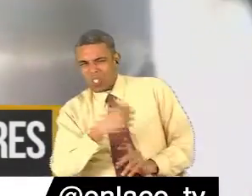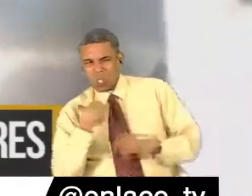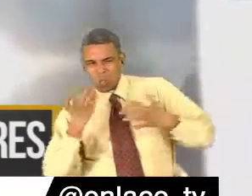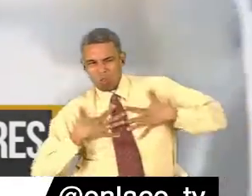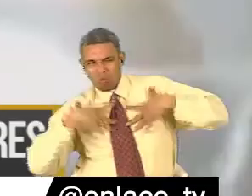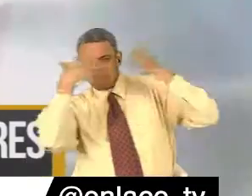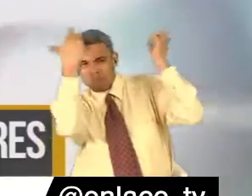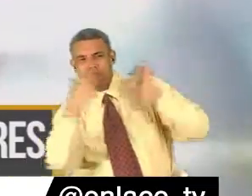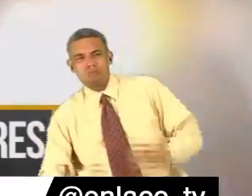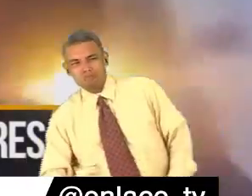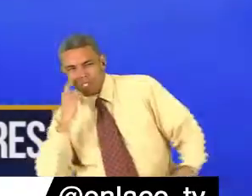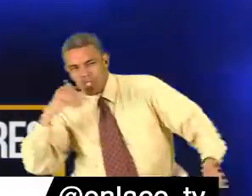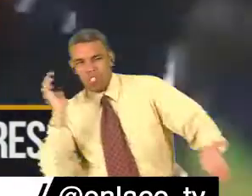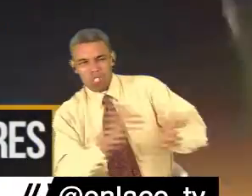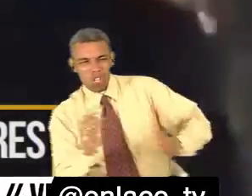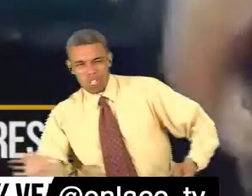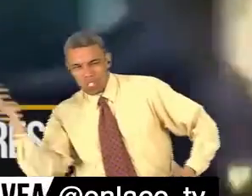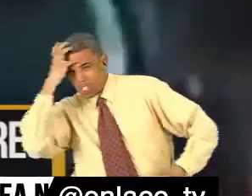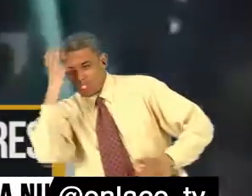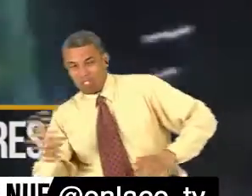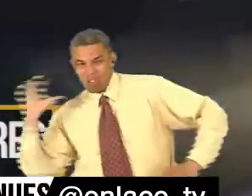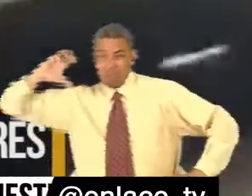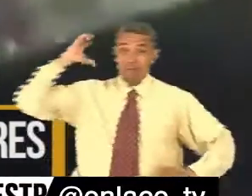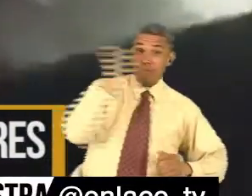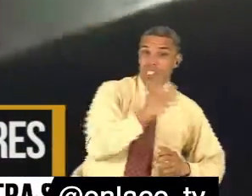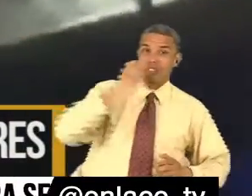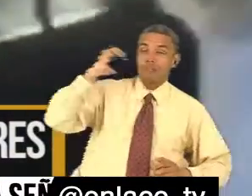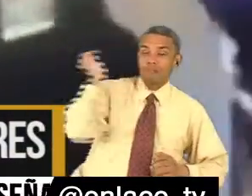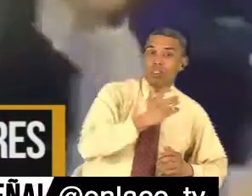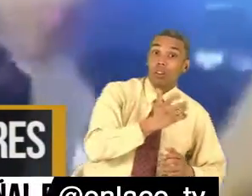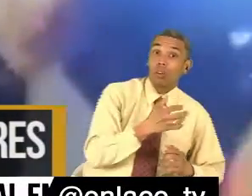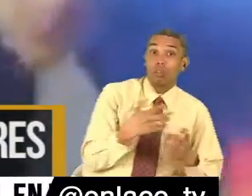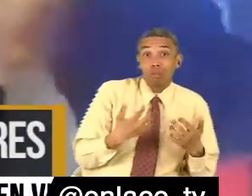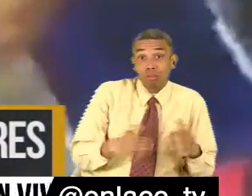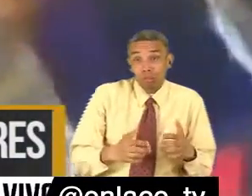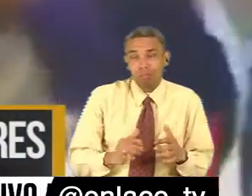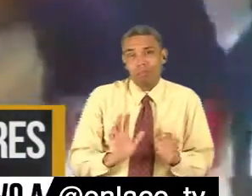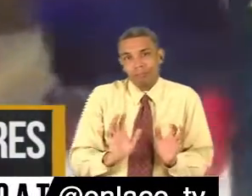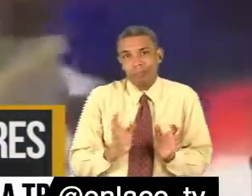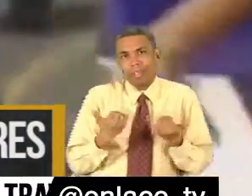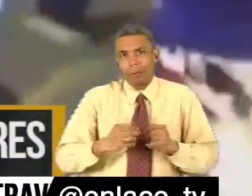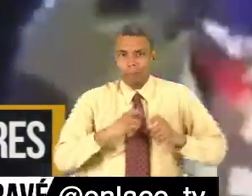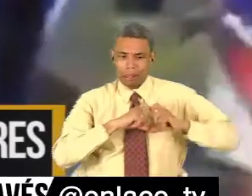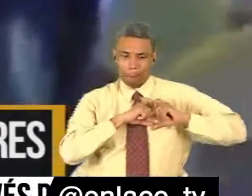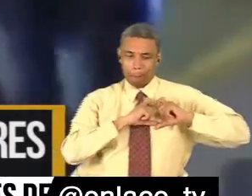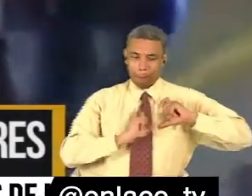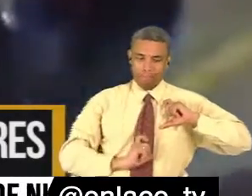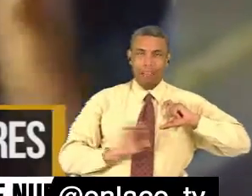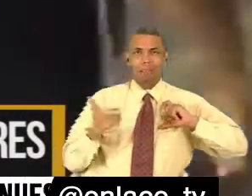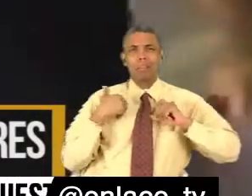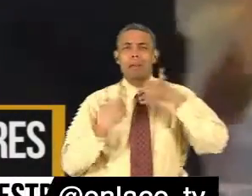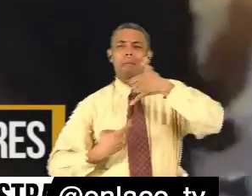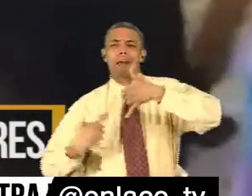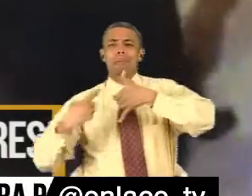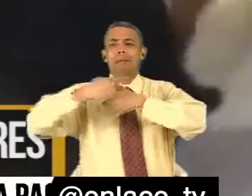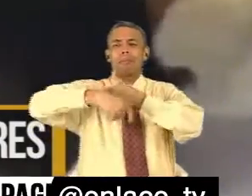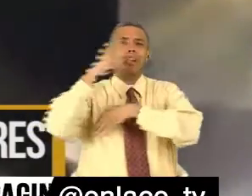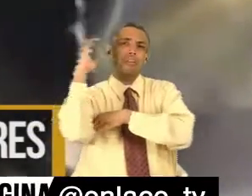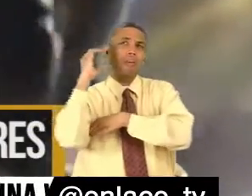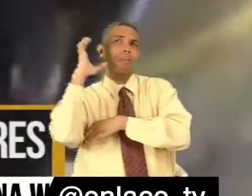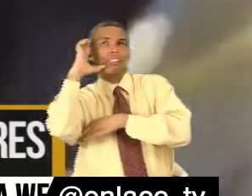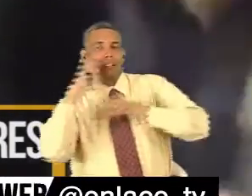situaciones que se han vuelto en los últimos meses repetitivos en diferentes ciudades del país y en el cual Barranca Bermeja no fue la excepción, llama la atención cómo